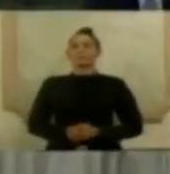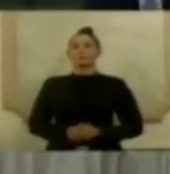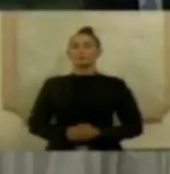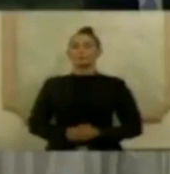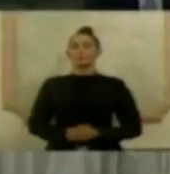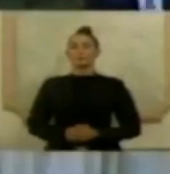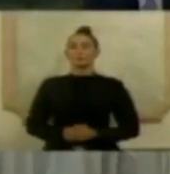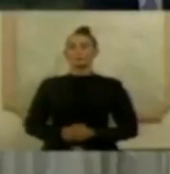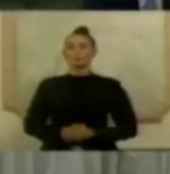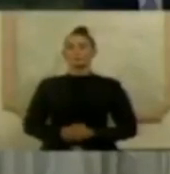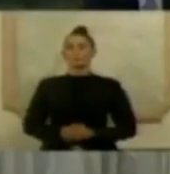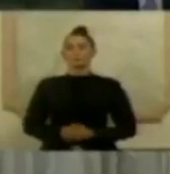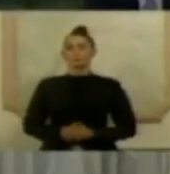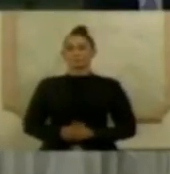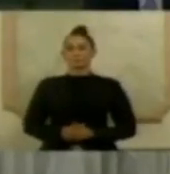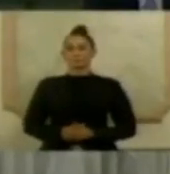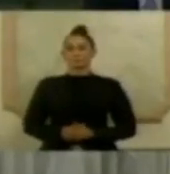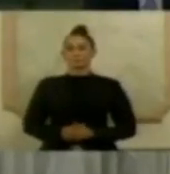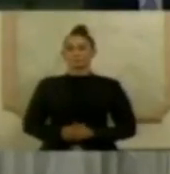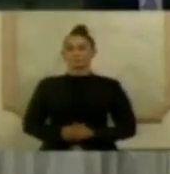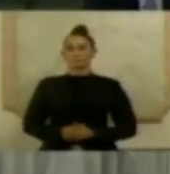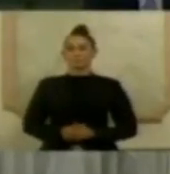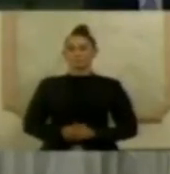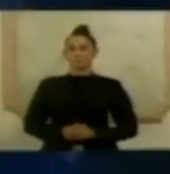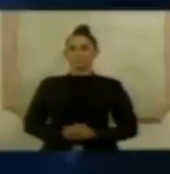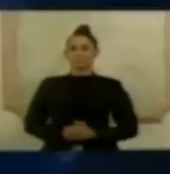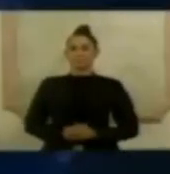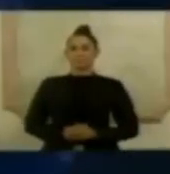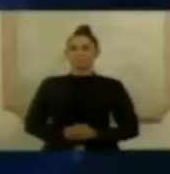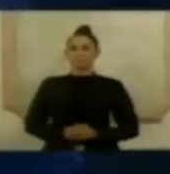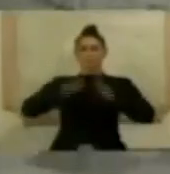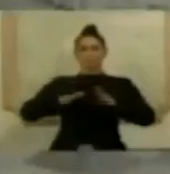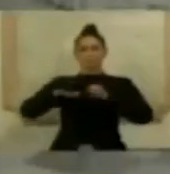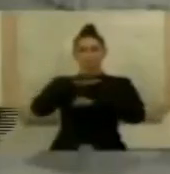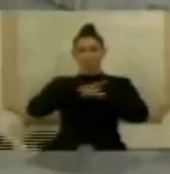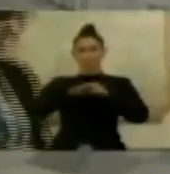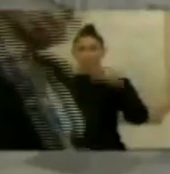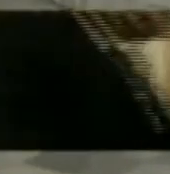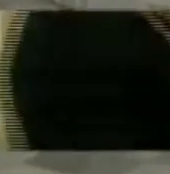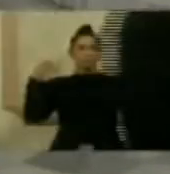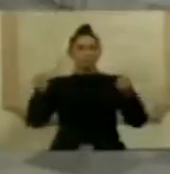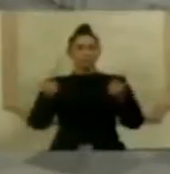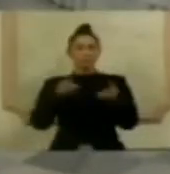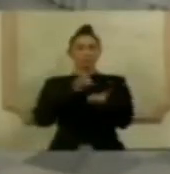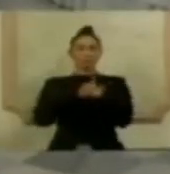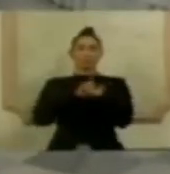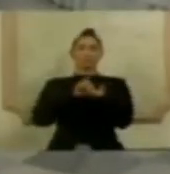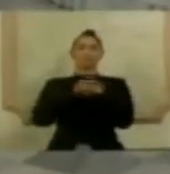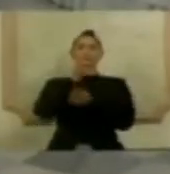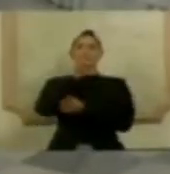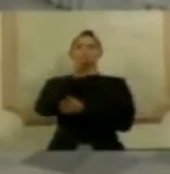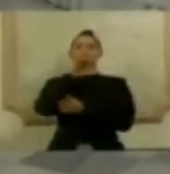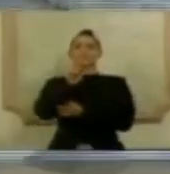más laboratorios habilitados para que los hospitales regionales puedan tener acceso a las pruebas PCR y la población